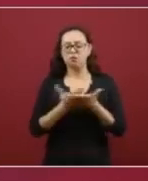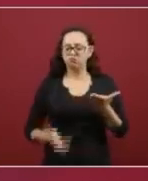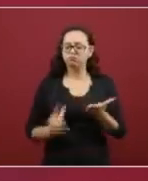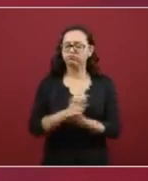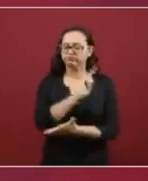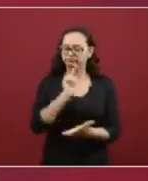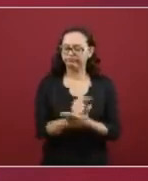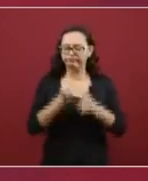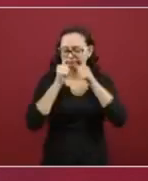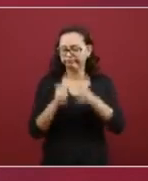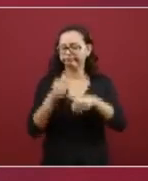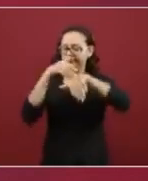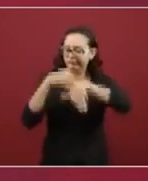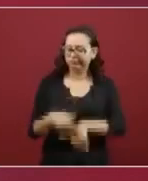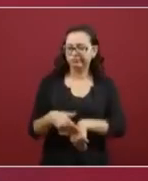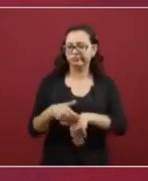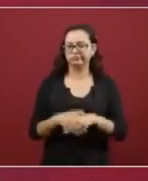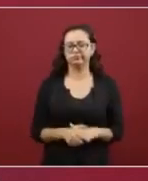¿qué